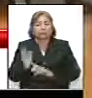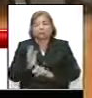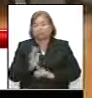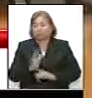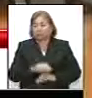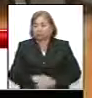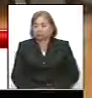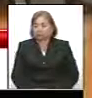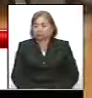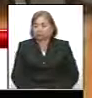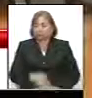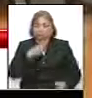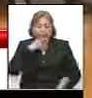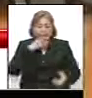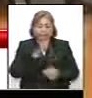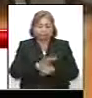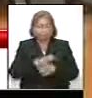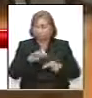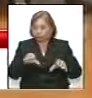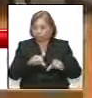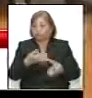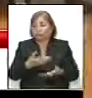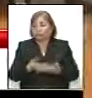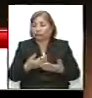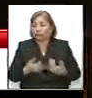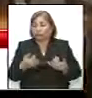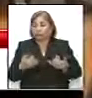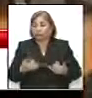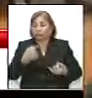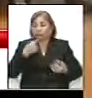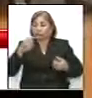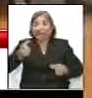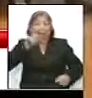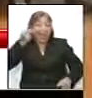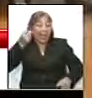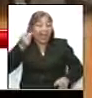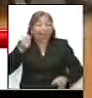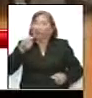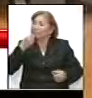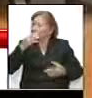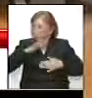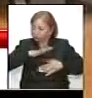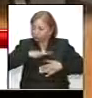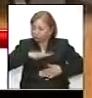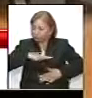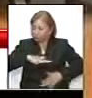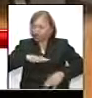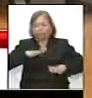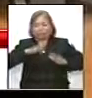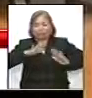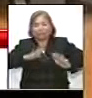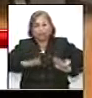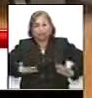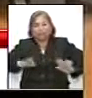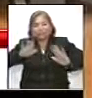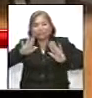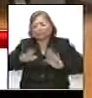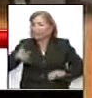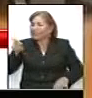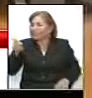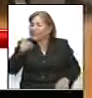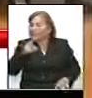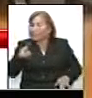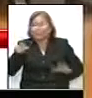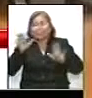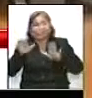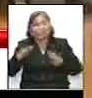manera cumplimos con nuestro trabajo. Y yo, el día que se logre eso, voy a estar tranquilo y quiero que ellos realmente reciban los